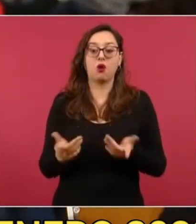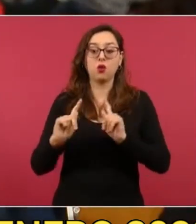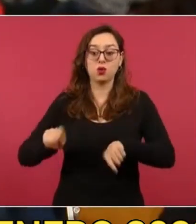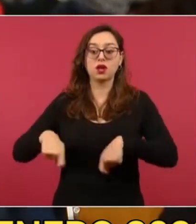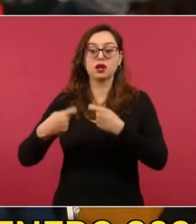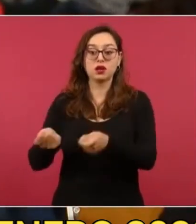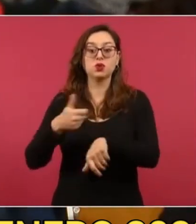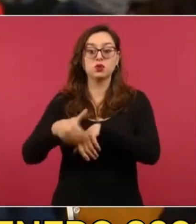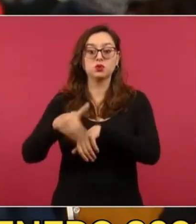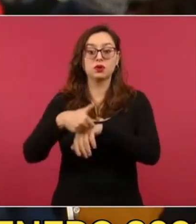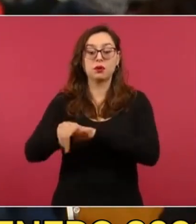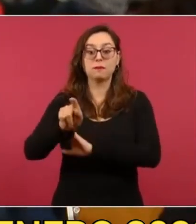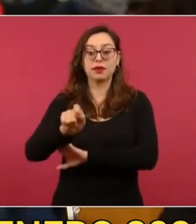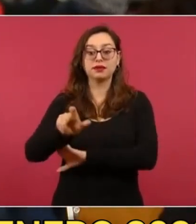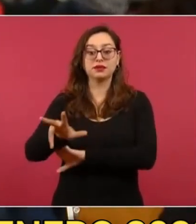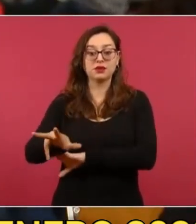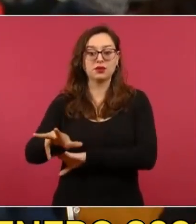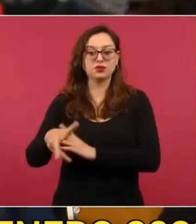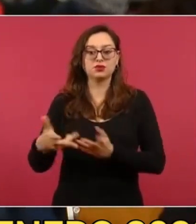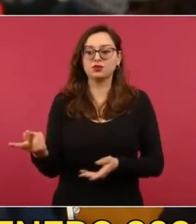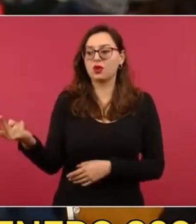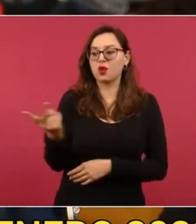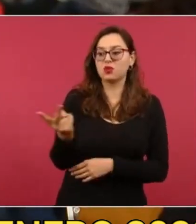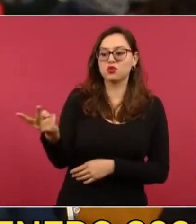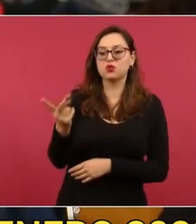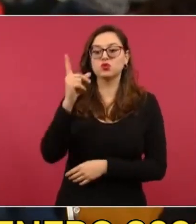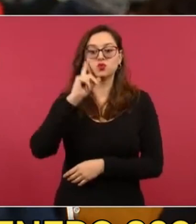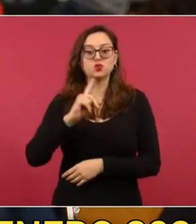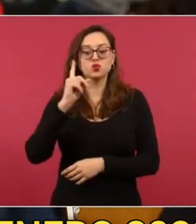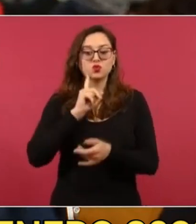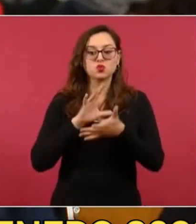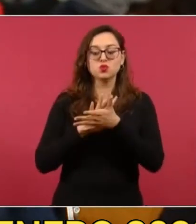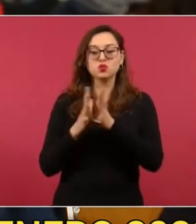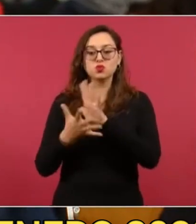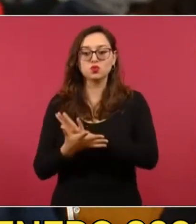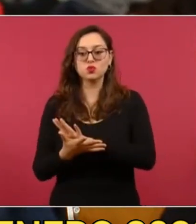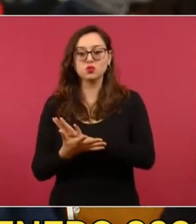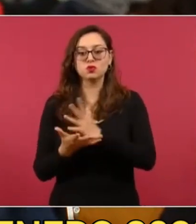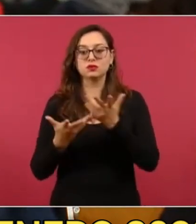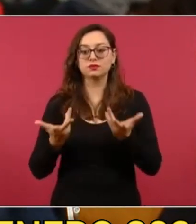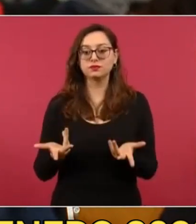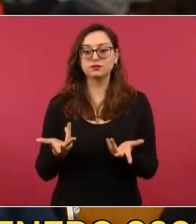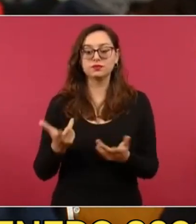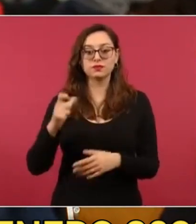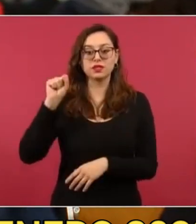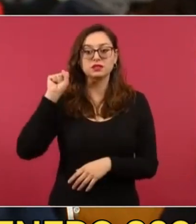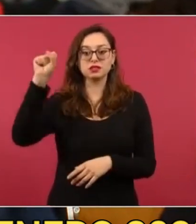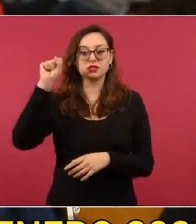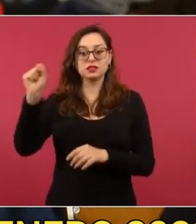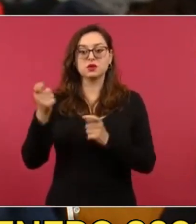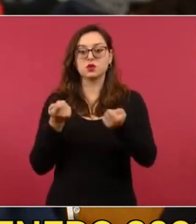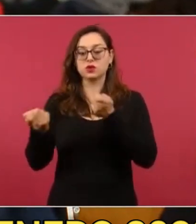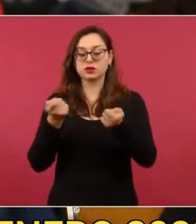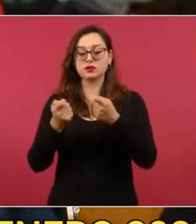número 28 de Puerto Morelos. Entre ellas dos, pues están ahora sí que manejando los sindicatos tanto de